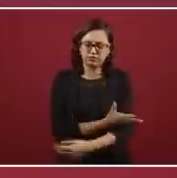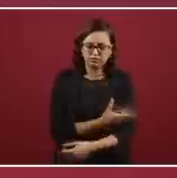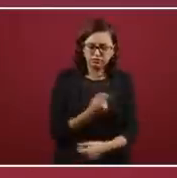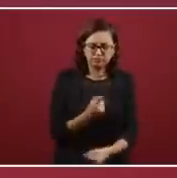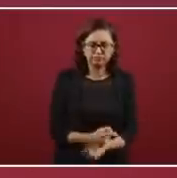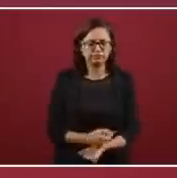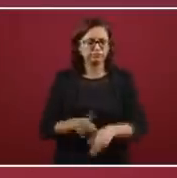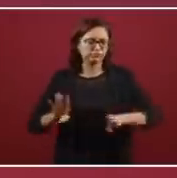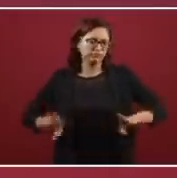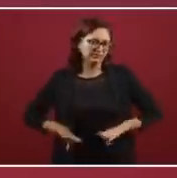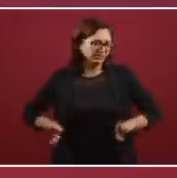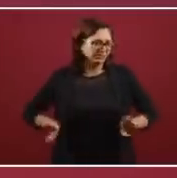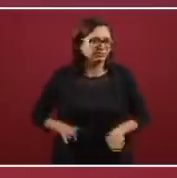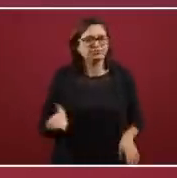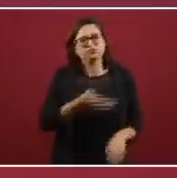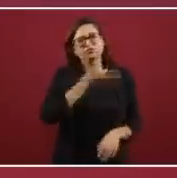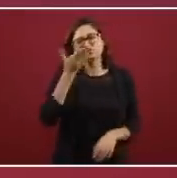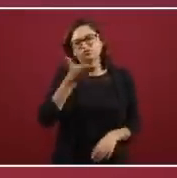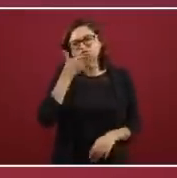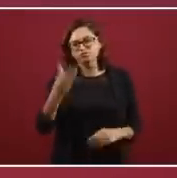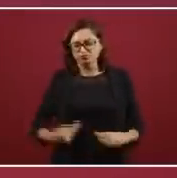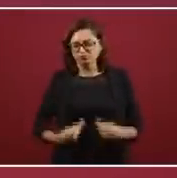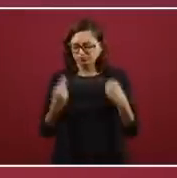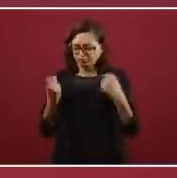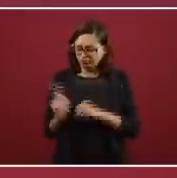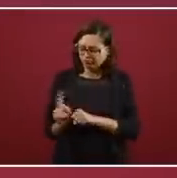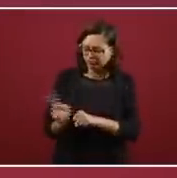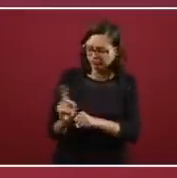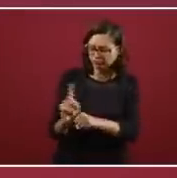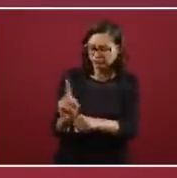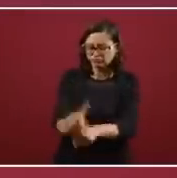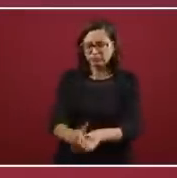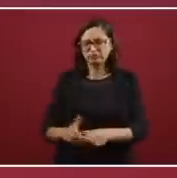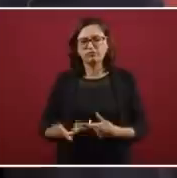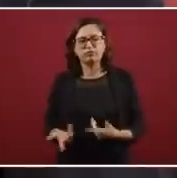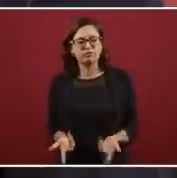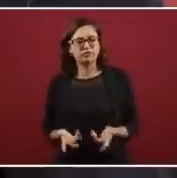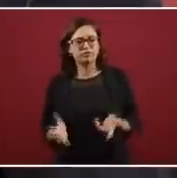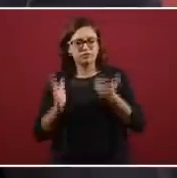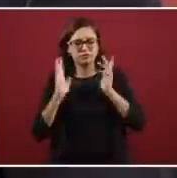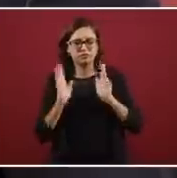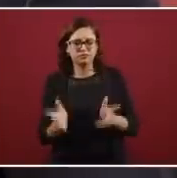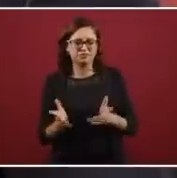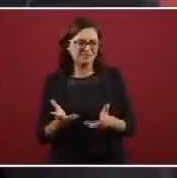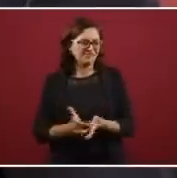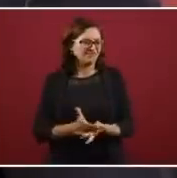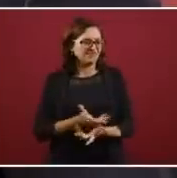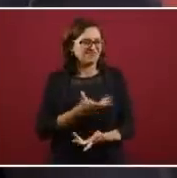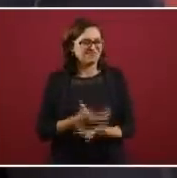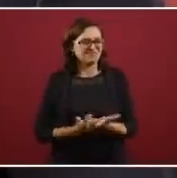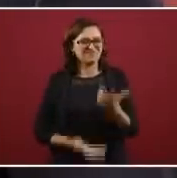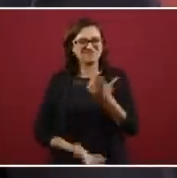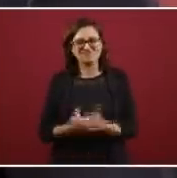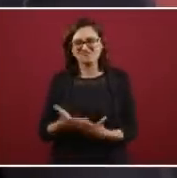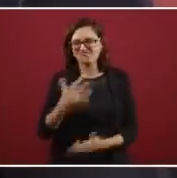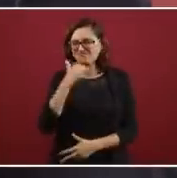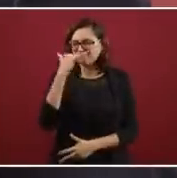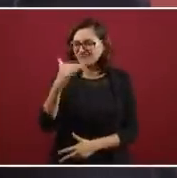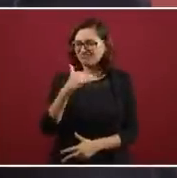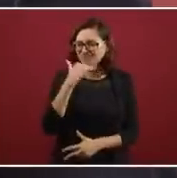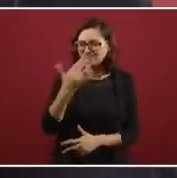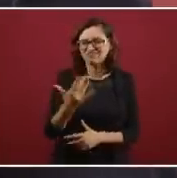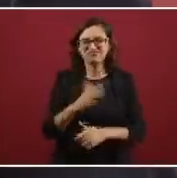como forma de vida, como forma de gobierno, y acabar con todas esas prácticas, con el